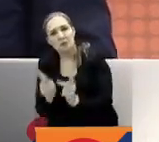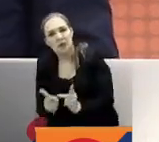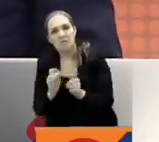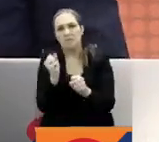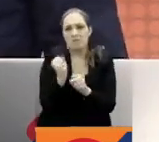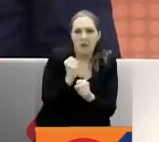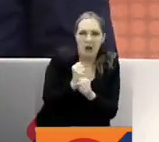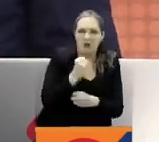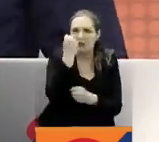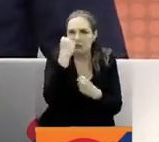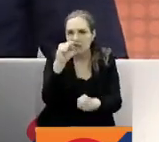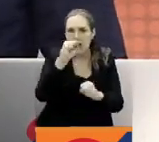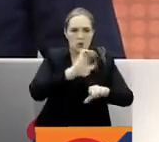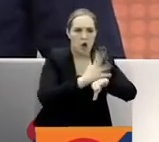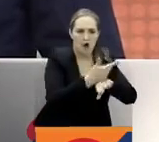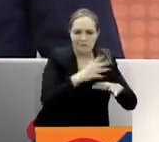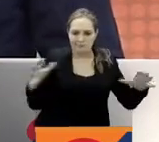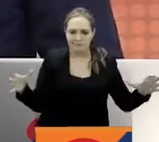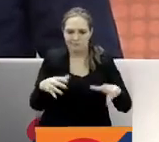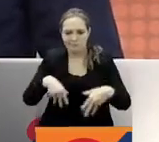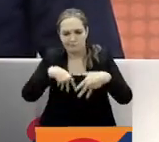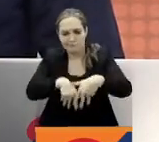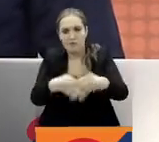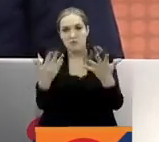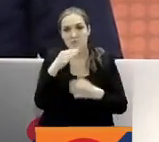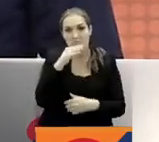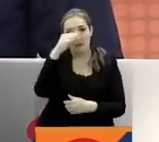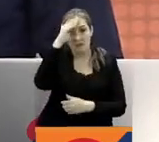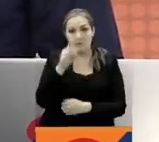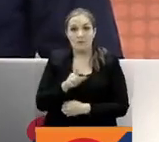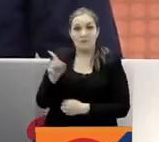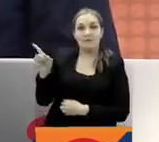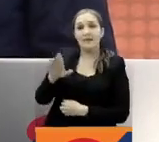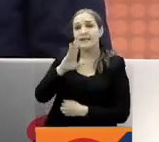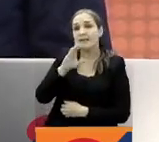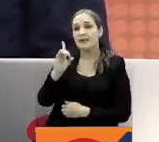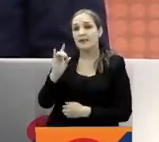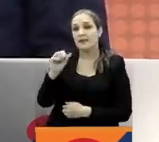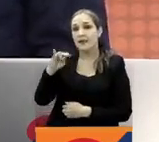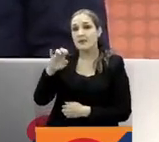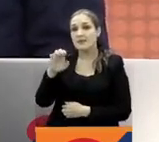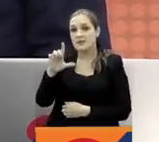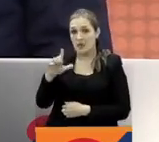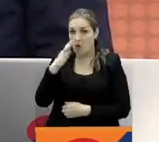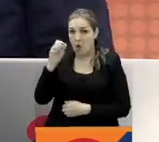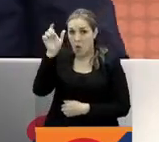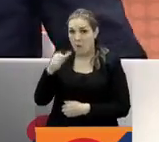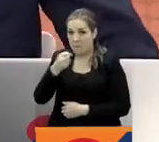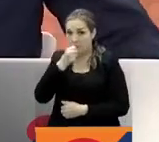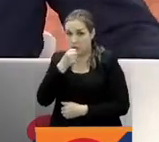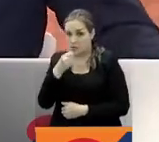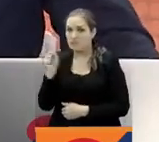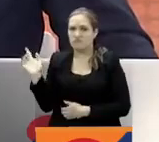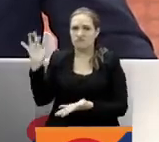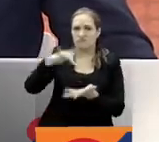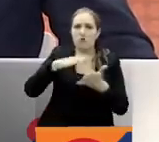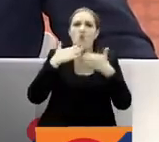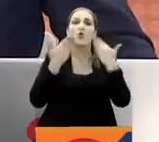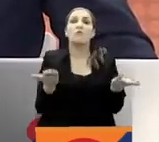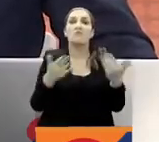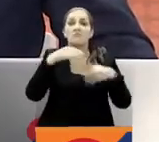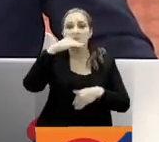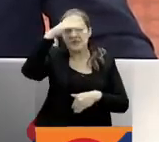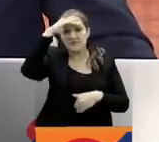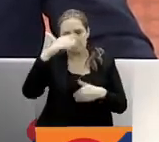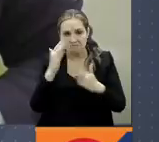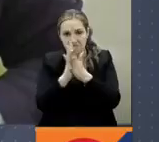en Medellín. Daniel Cañas está en este punto. Muy buenas tardes. ¿Cómo avanza la marcha y cómo está a esta hora la situación de orden público en la capital antioqueña?